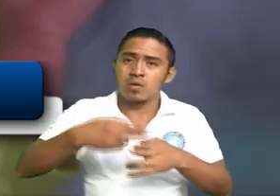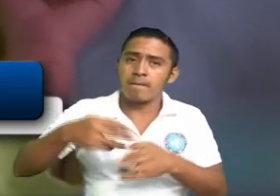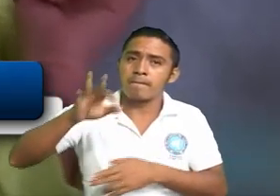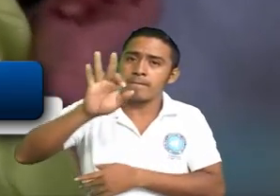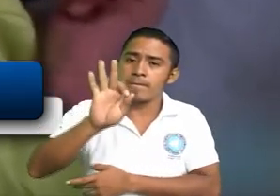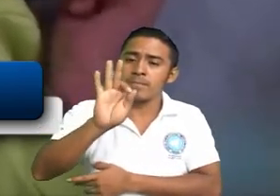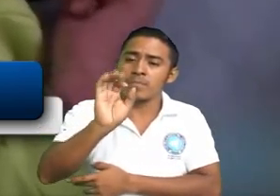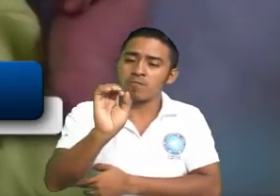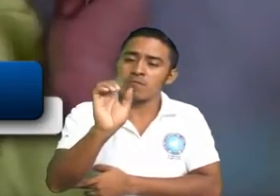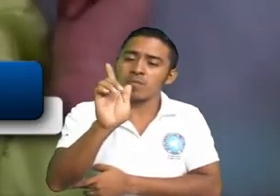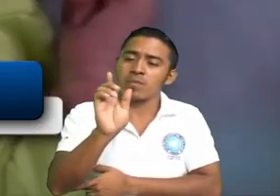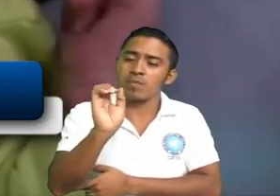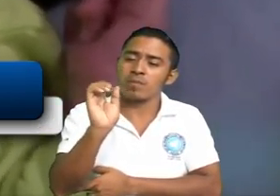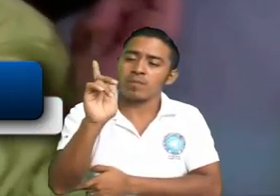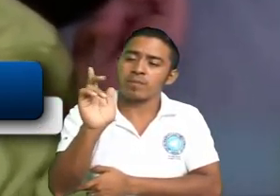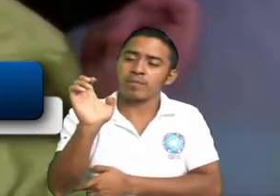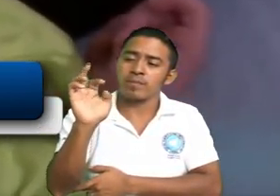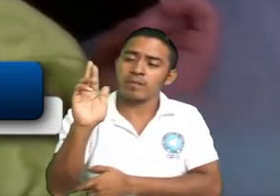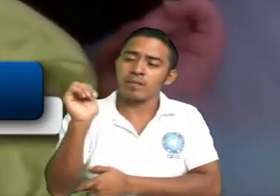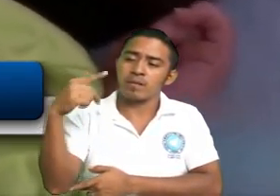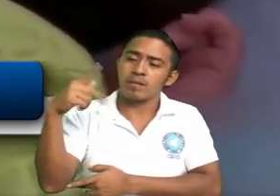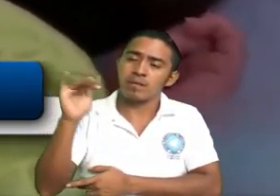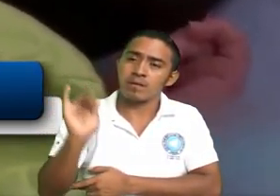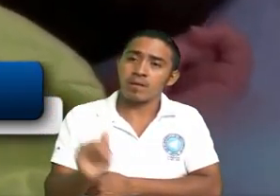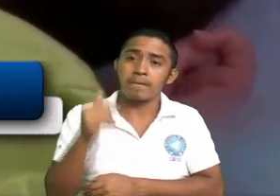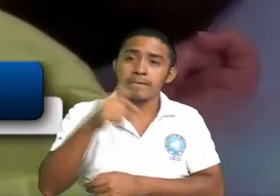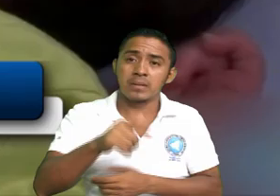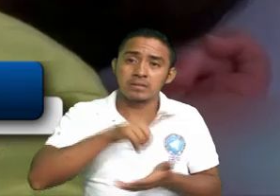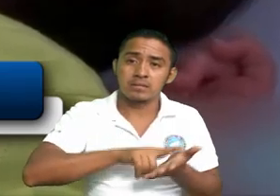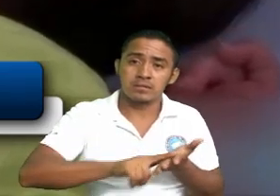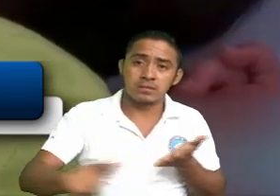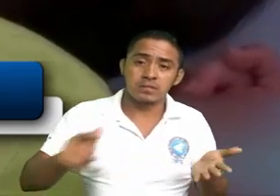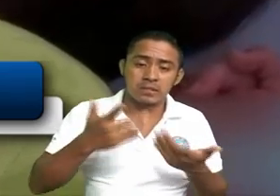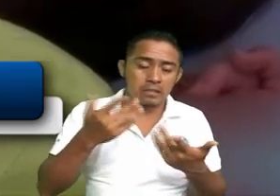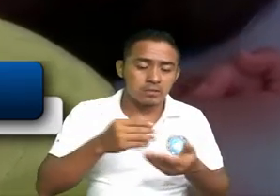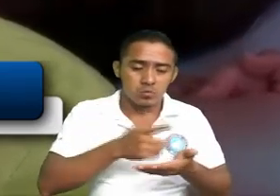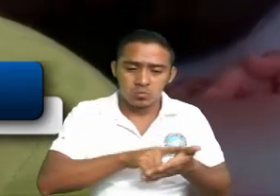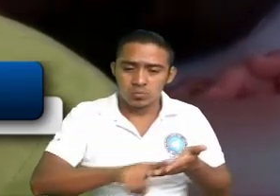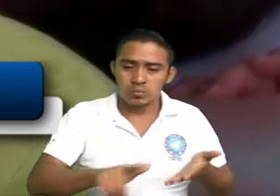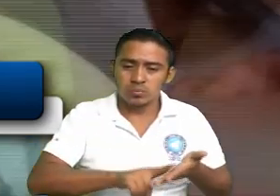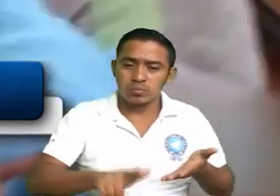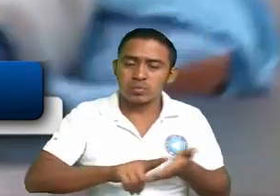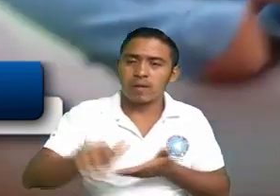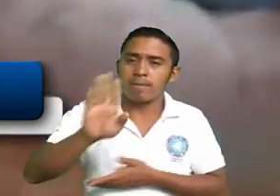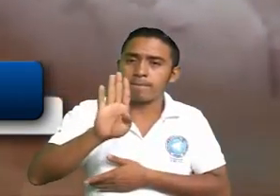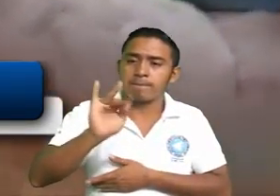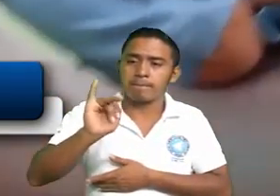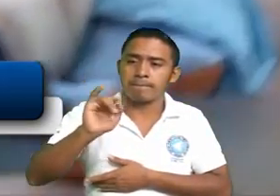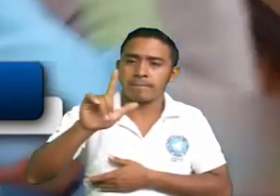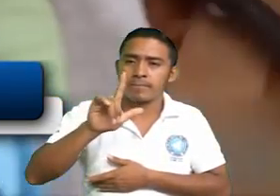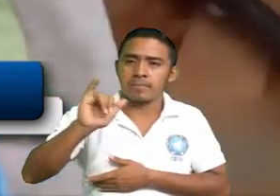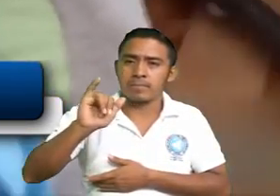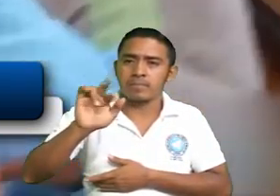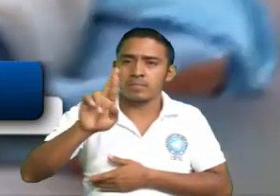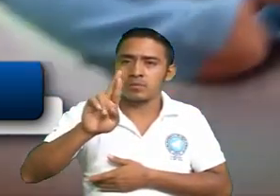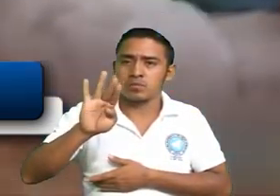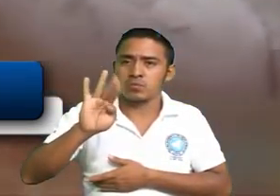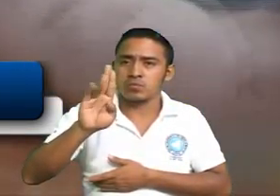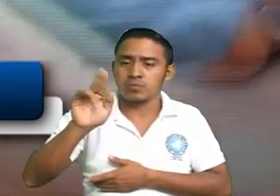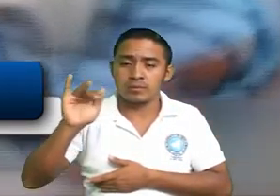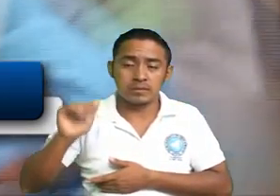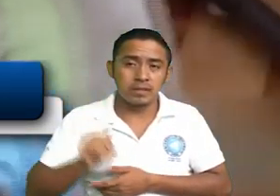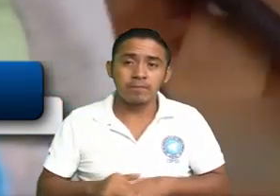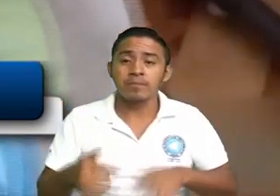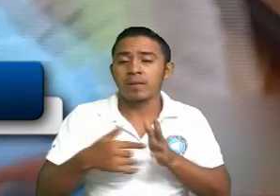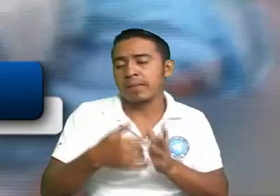incompatibilidad entre la sangre de la madre y el bebé. Y el bebé. Ahora, es por eso que se da, doctora, que el niño pasa en aquellas incubadoras